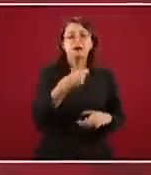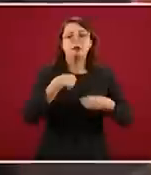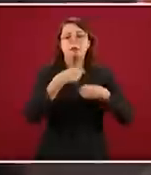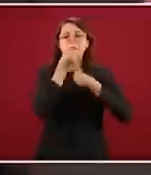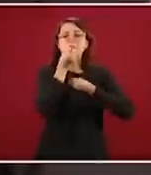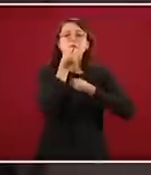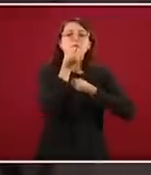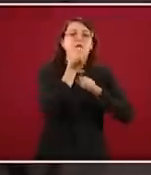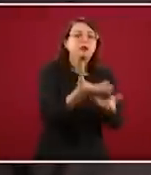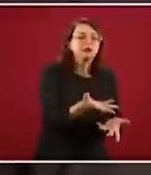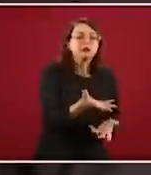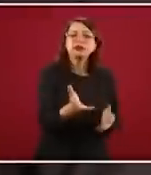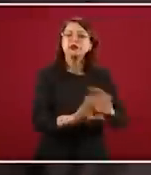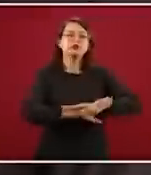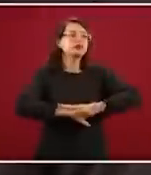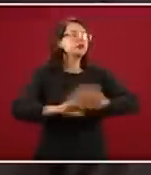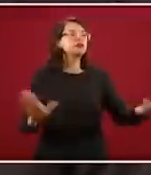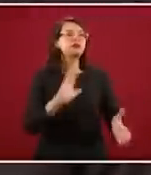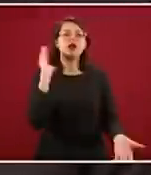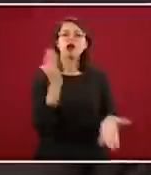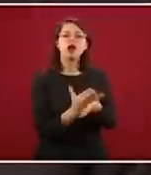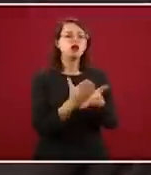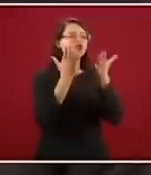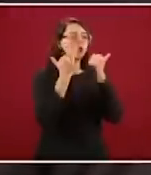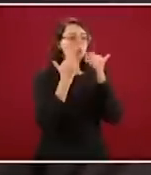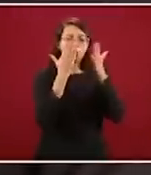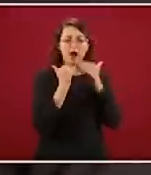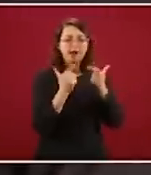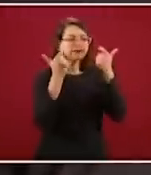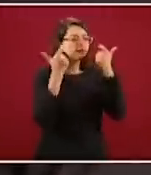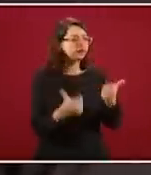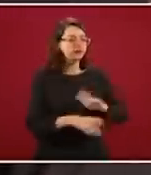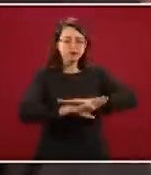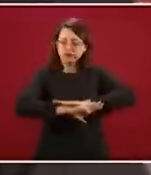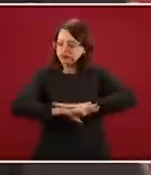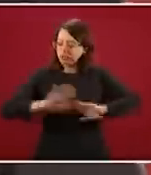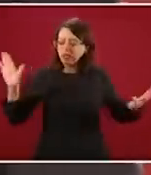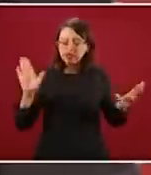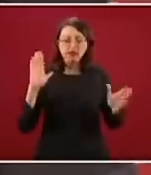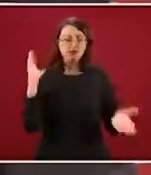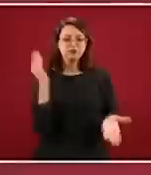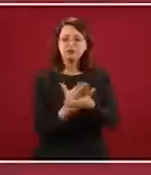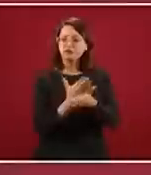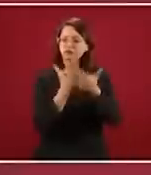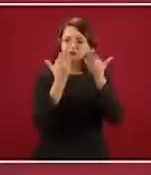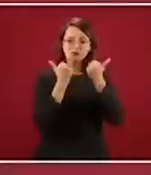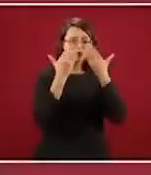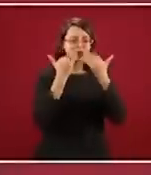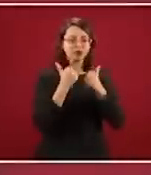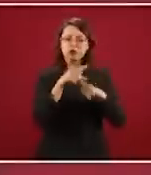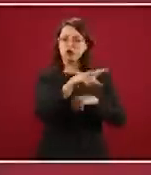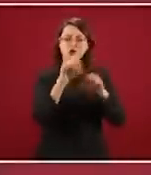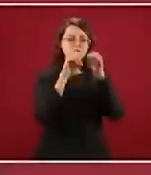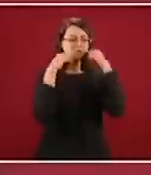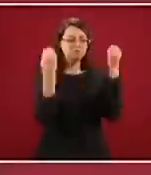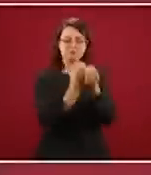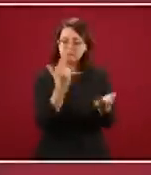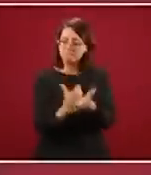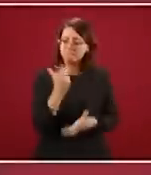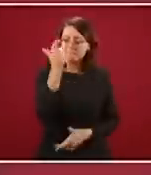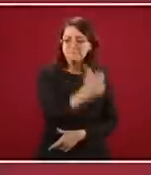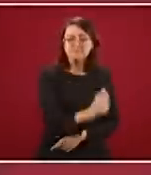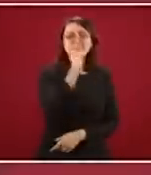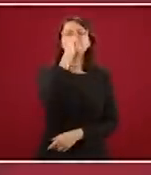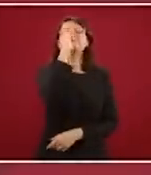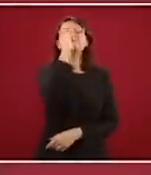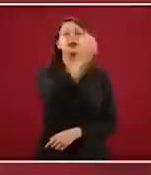háganle como le hagan, no va a haber dinero a las organizaciones, va